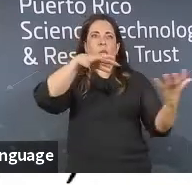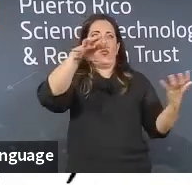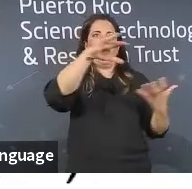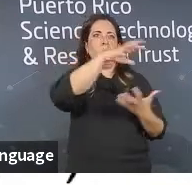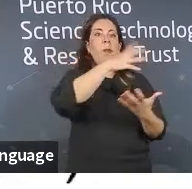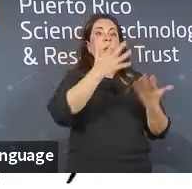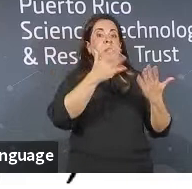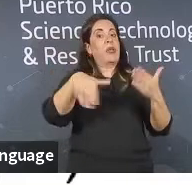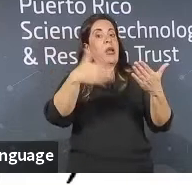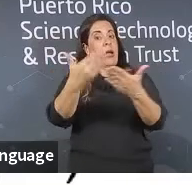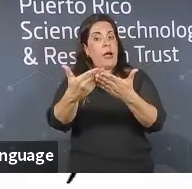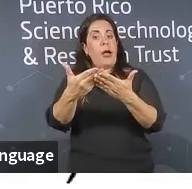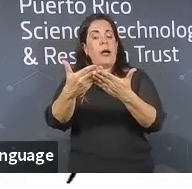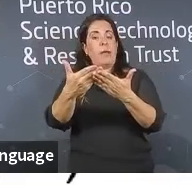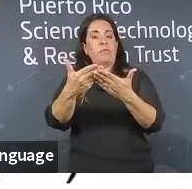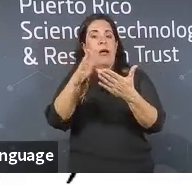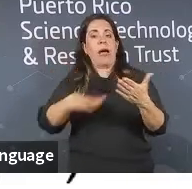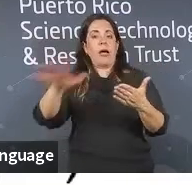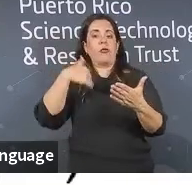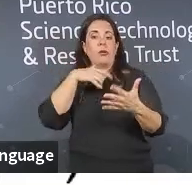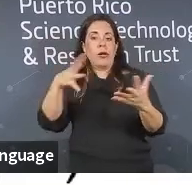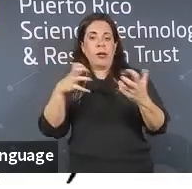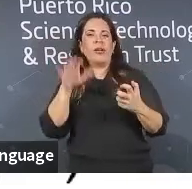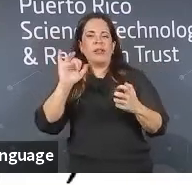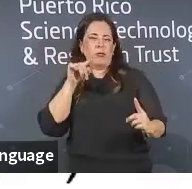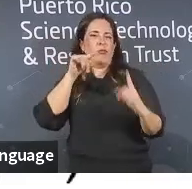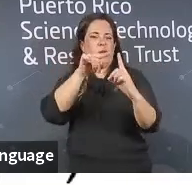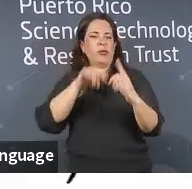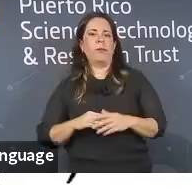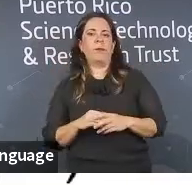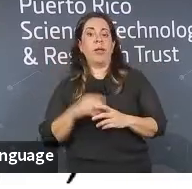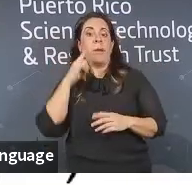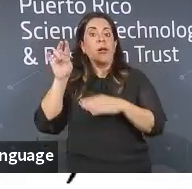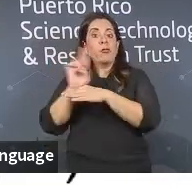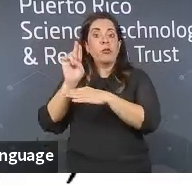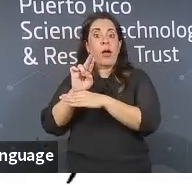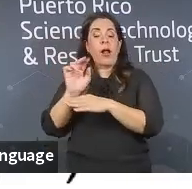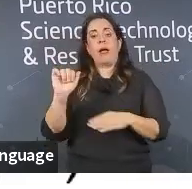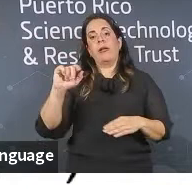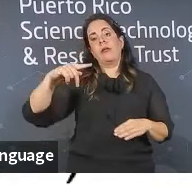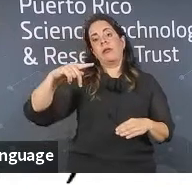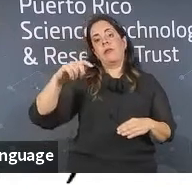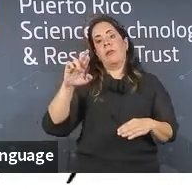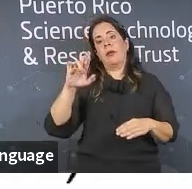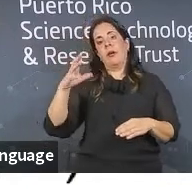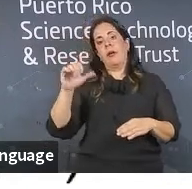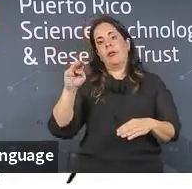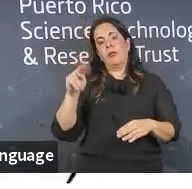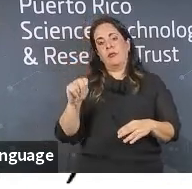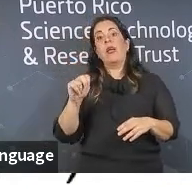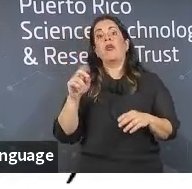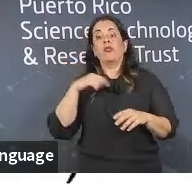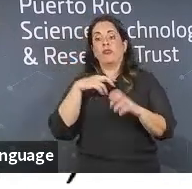nosotros queremos y esa es la parte profesional de nuestra asperjación. Para utilizar una asperjación realmente ocupamos equipos